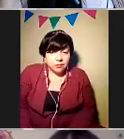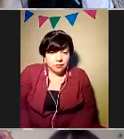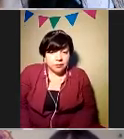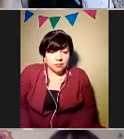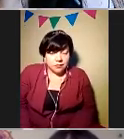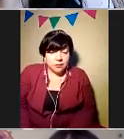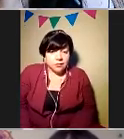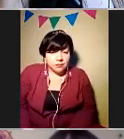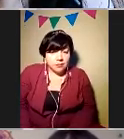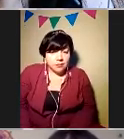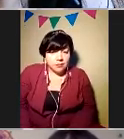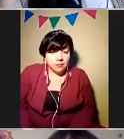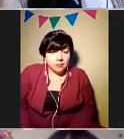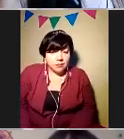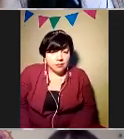productores.